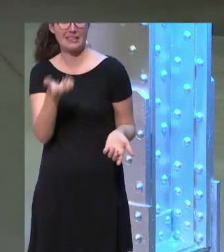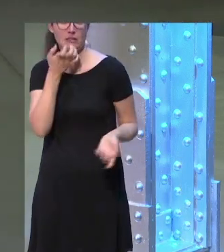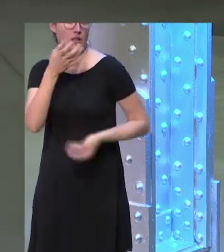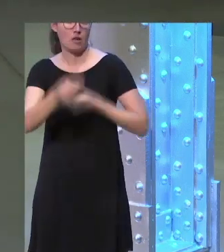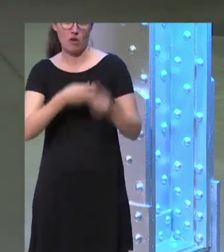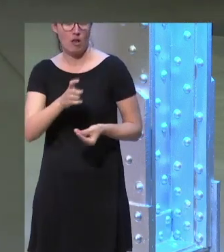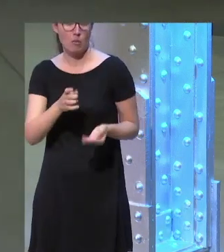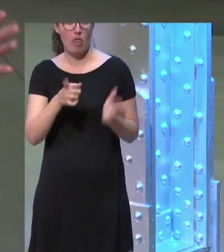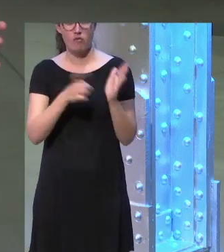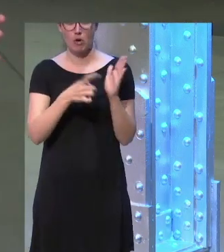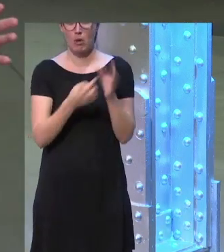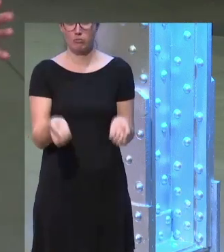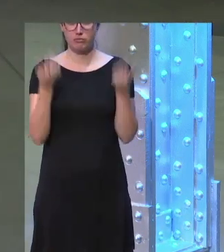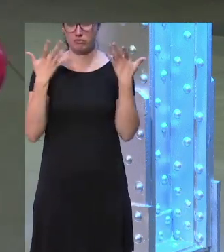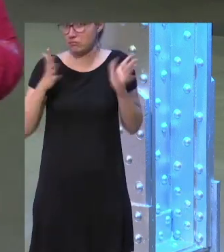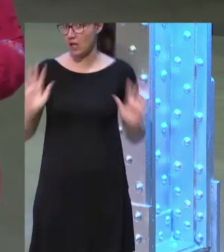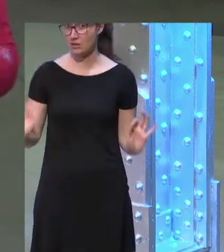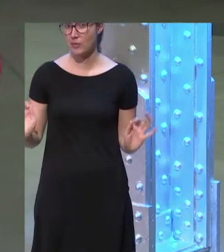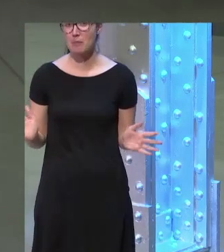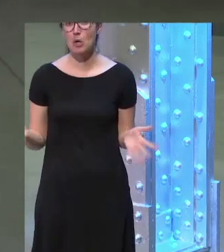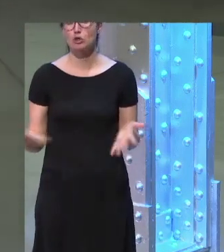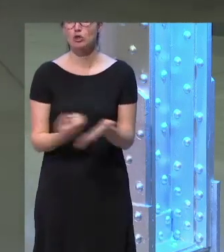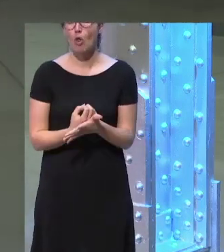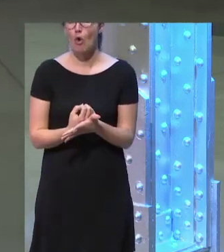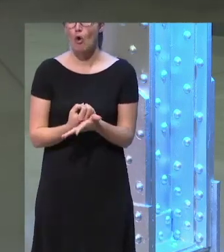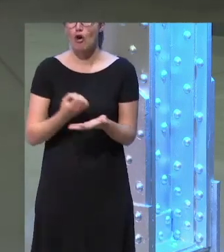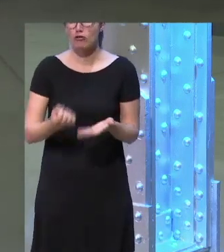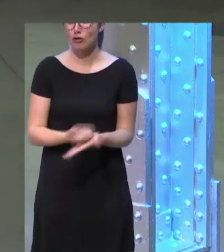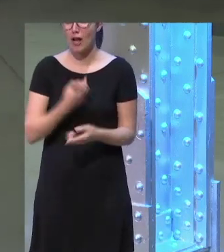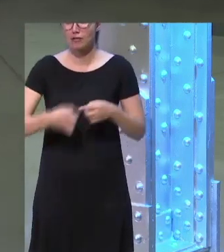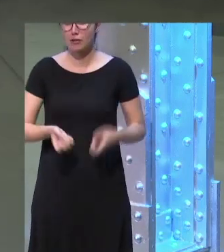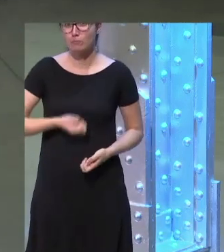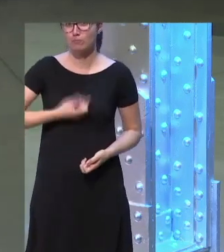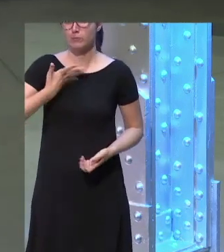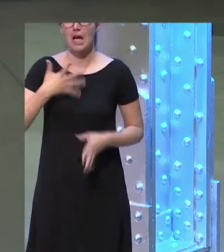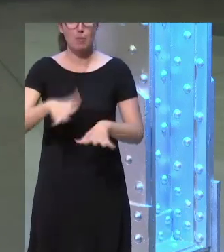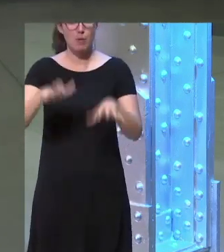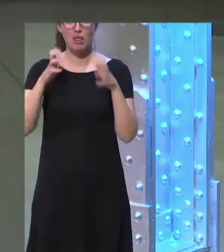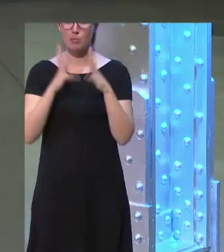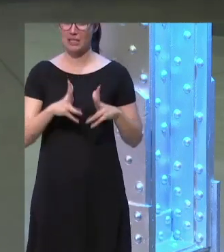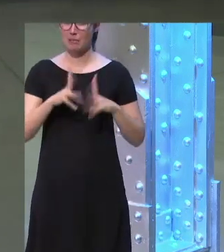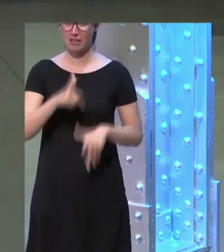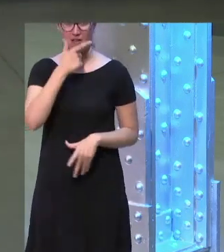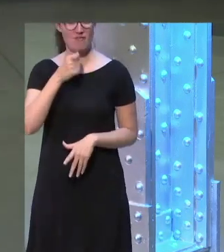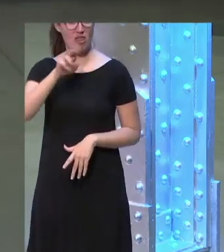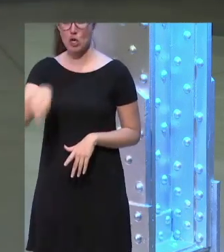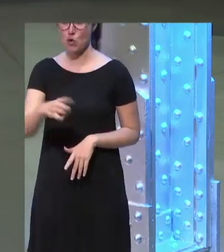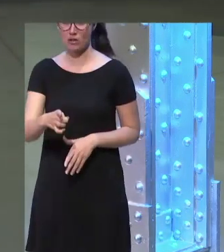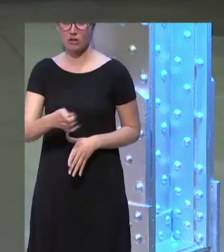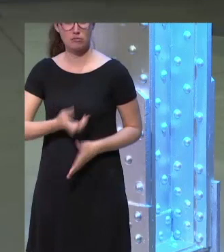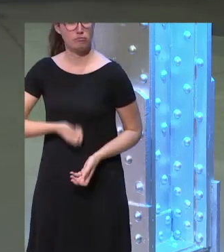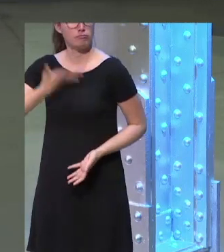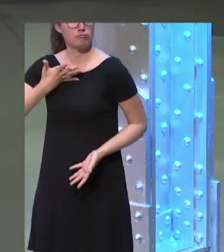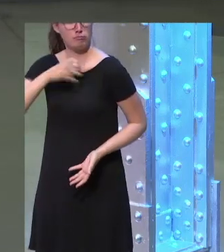puede saltarse la fórmula. A ver si me entienden. Pero como todo lo apasionante, aprender matemáticas no es fácil, es apasionante,